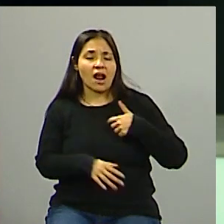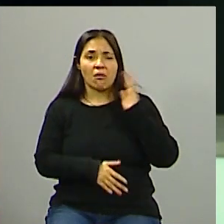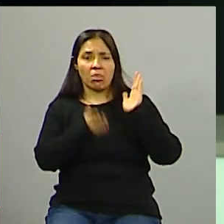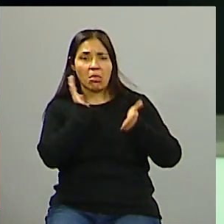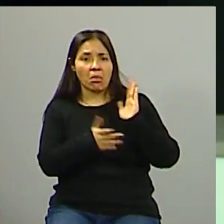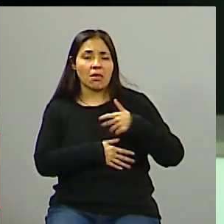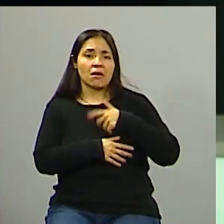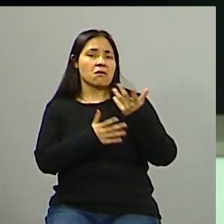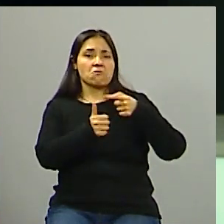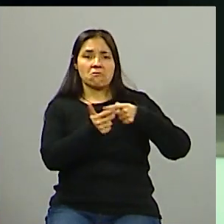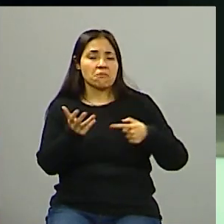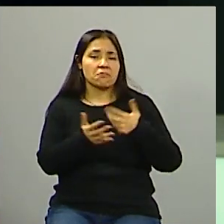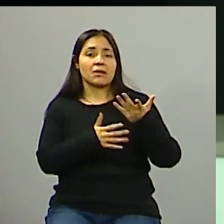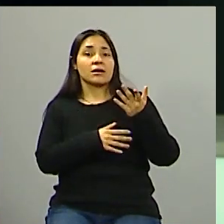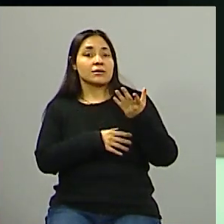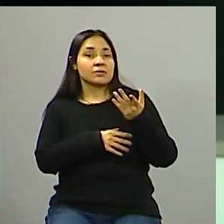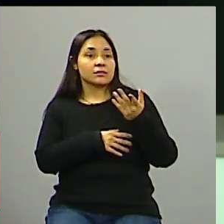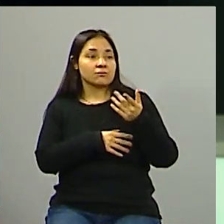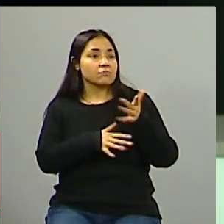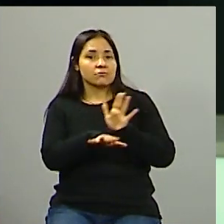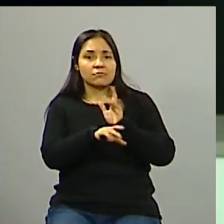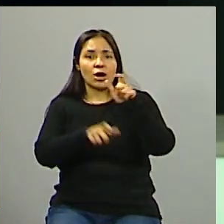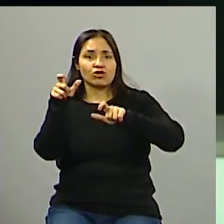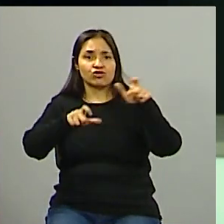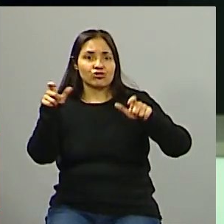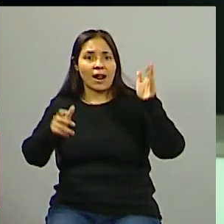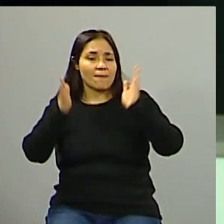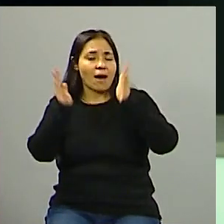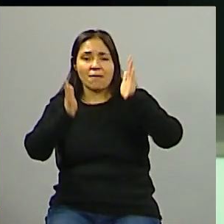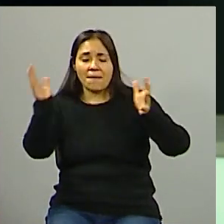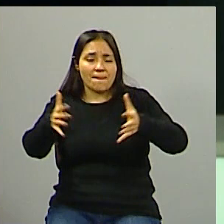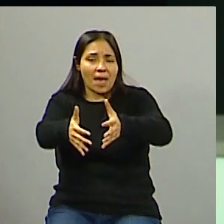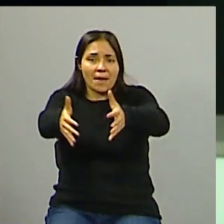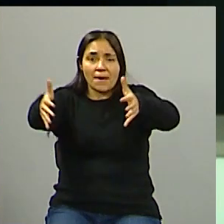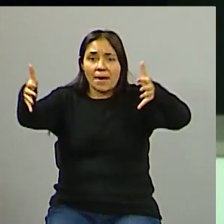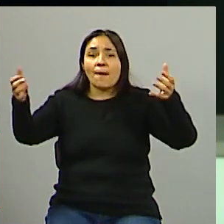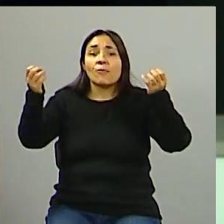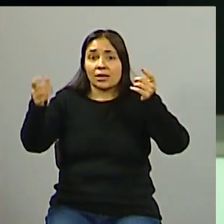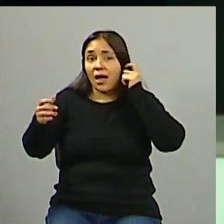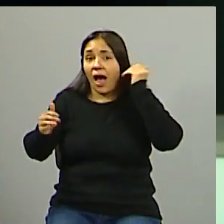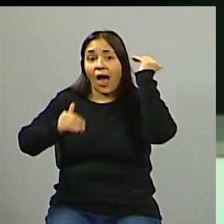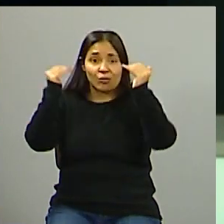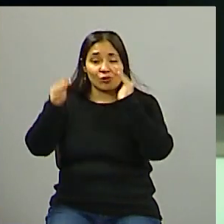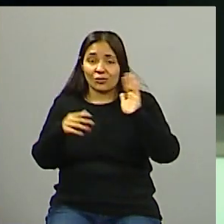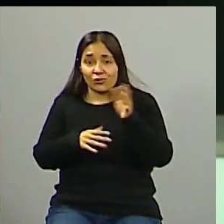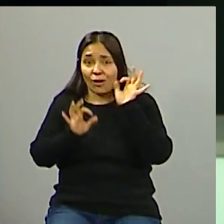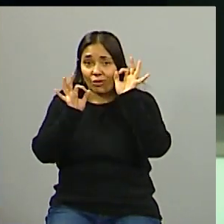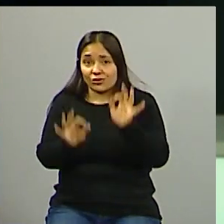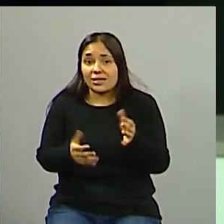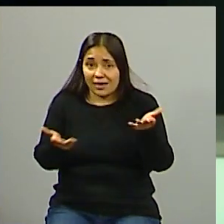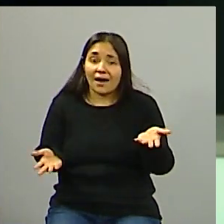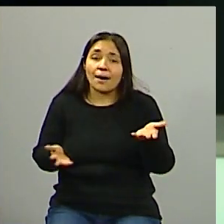persona, cada vez va a ser más las personas que son violentadas, ¿no? Exactamente. Porque también lo que sucede es que en